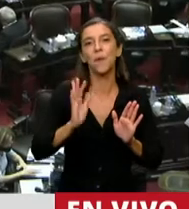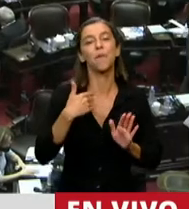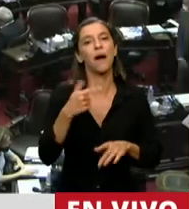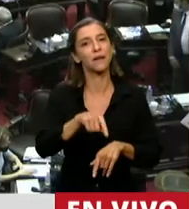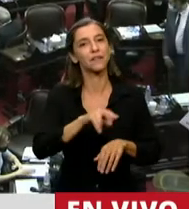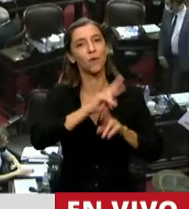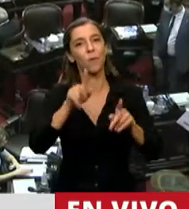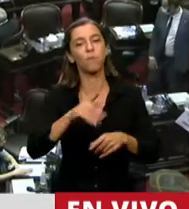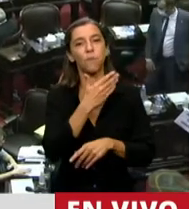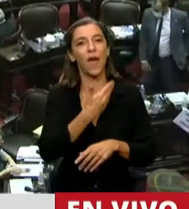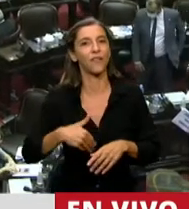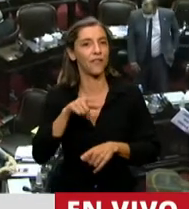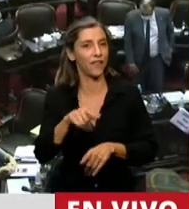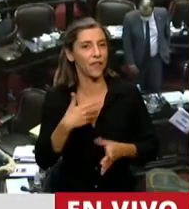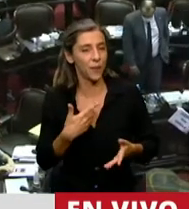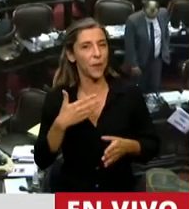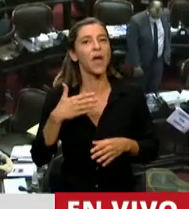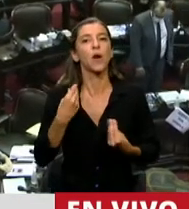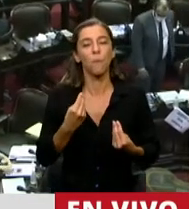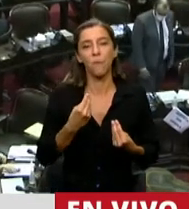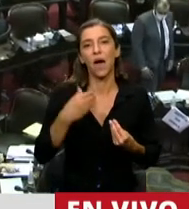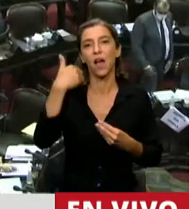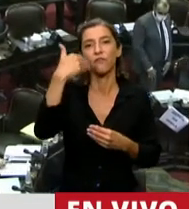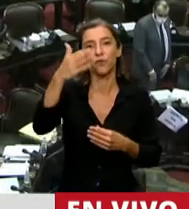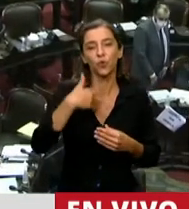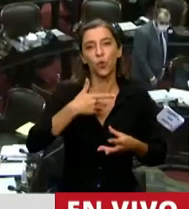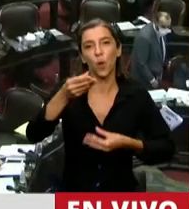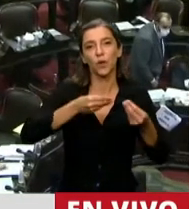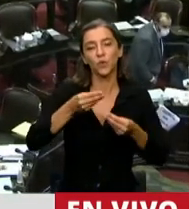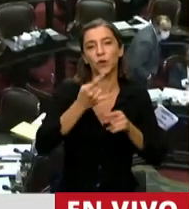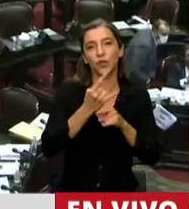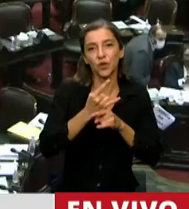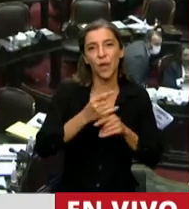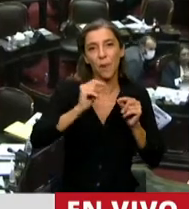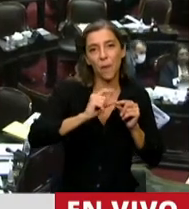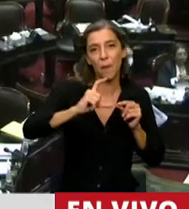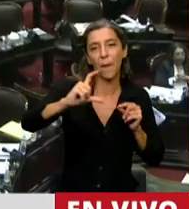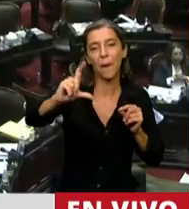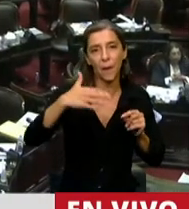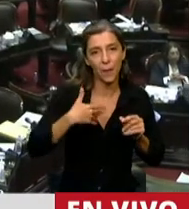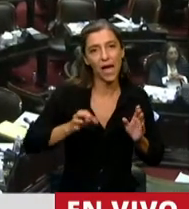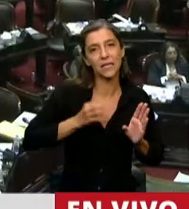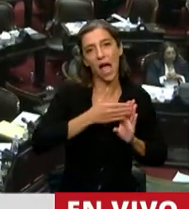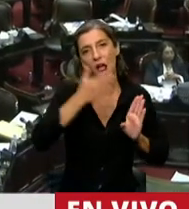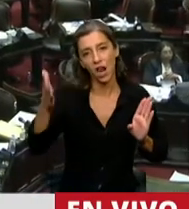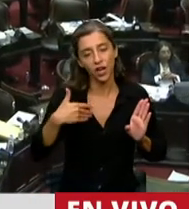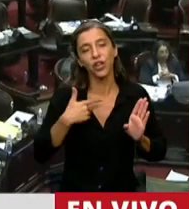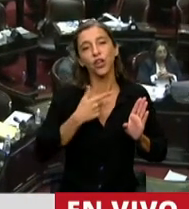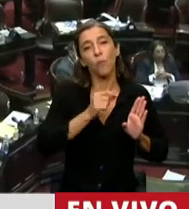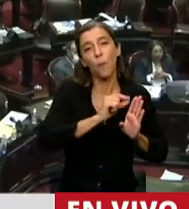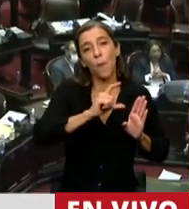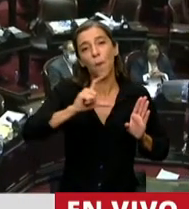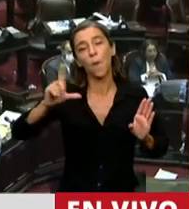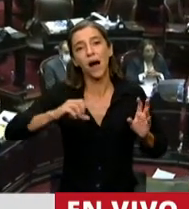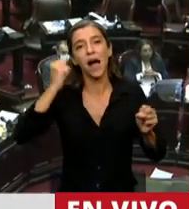gobierno, que viene a garantizar un aumento progresivo en el presupuesto para ciencia y técnica en forma anual, hasta llegar al 1% del